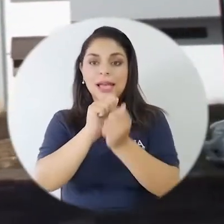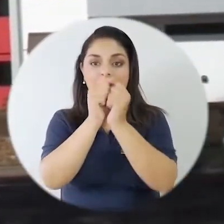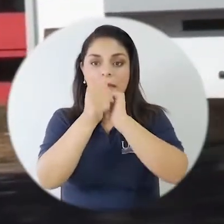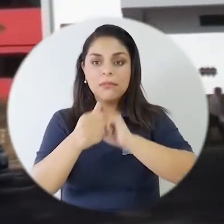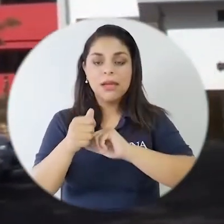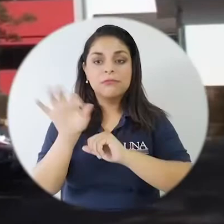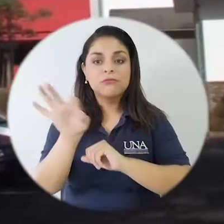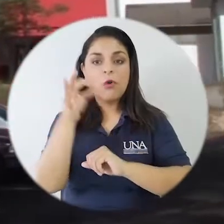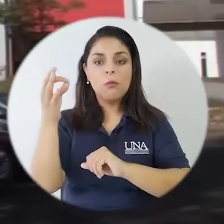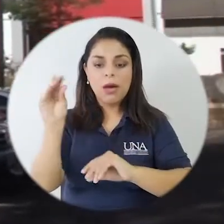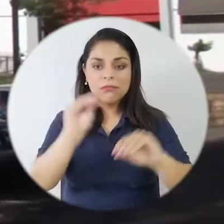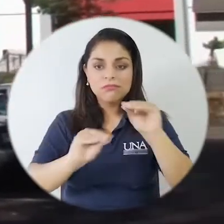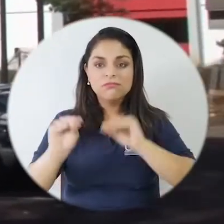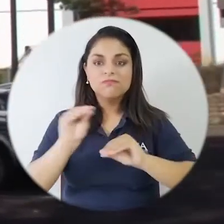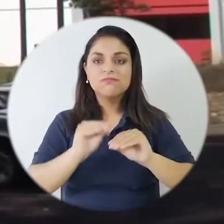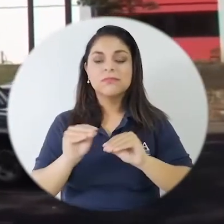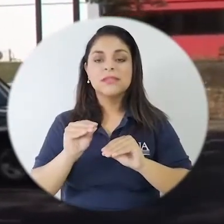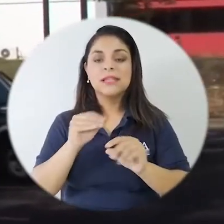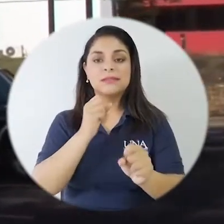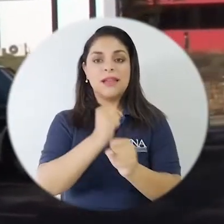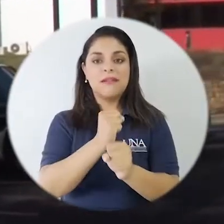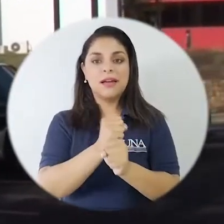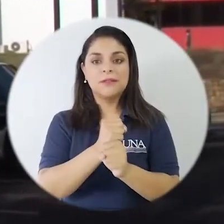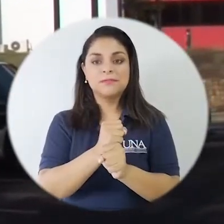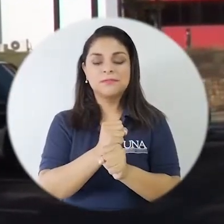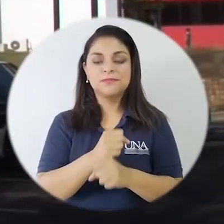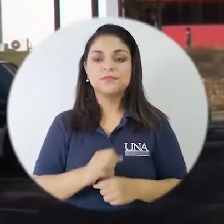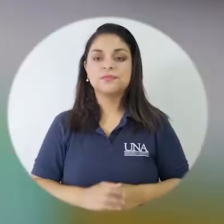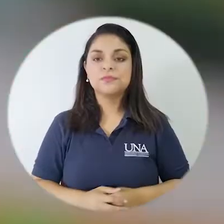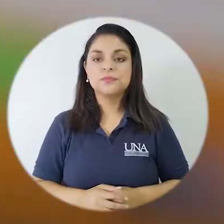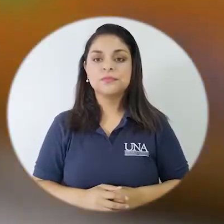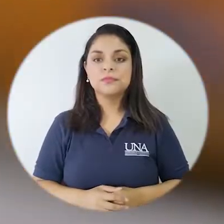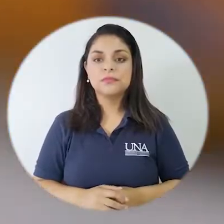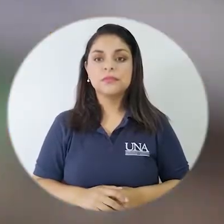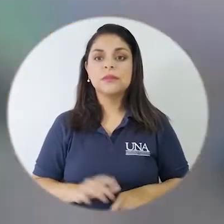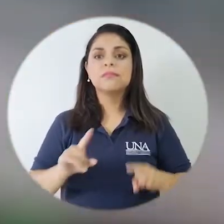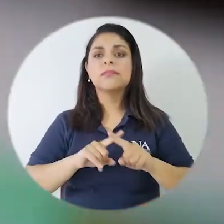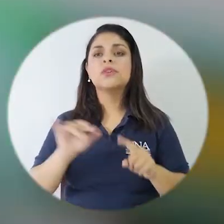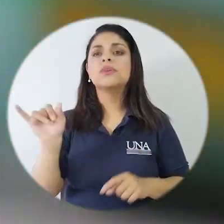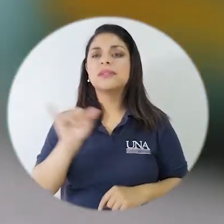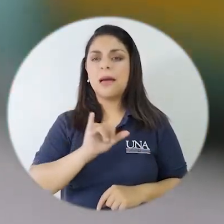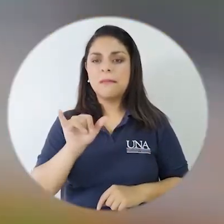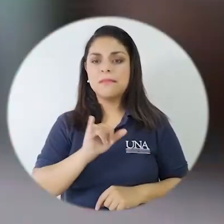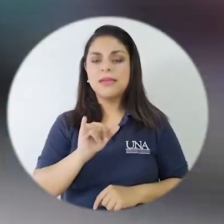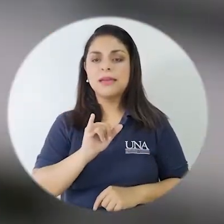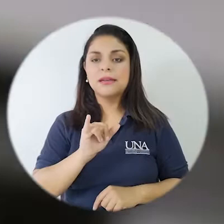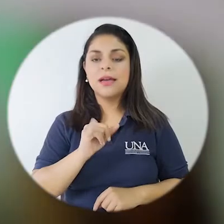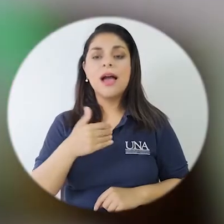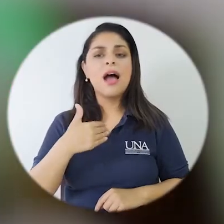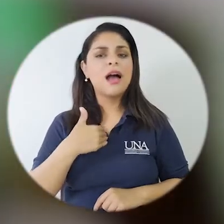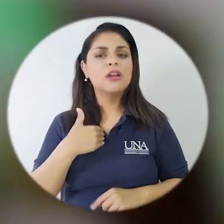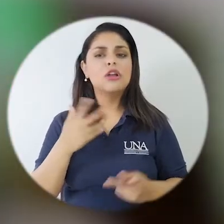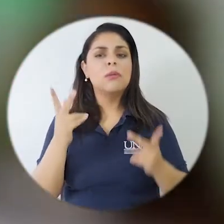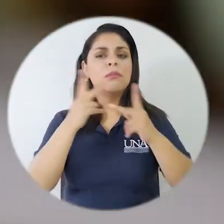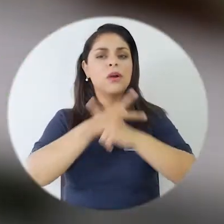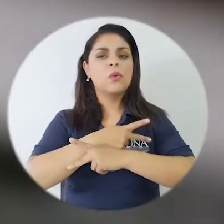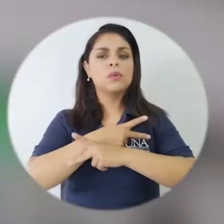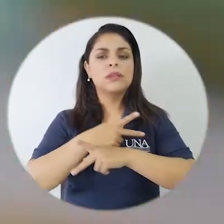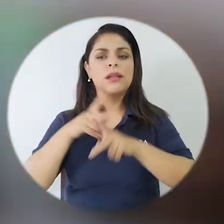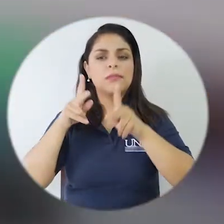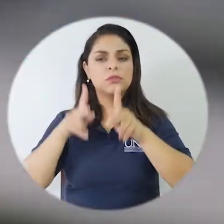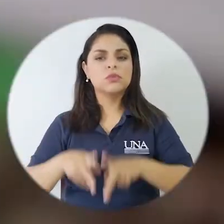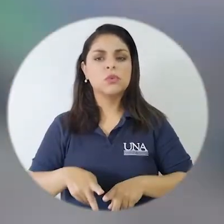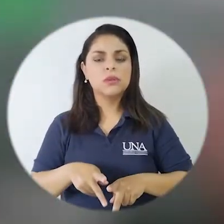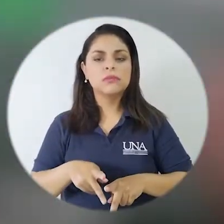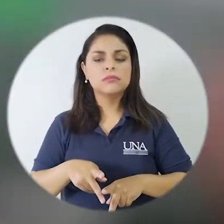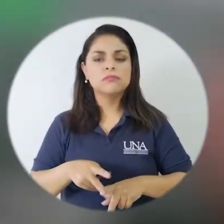visualizar cualidades que las personas tenían que antes la presencialidad no lo permitían. Pero también ha sacado lo peor del ser humano en el sentido